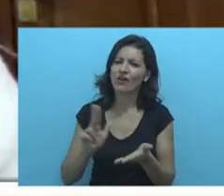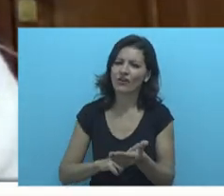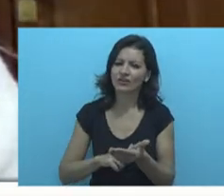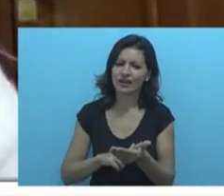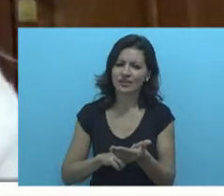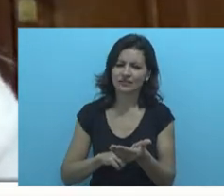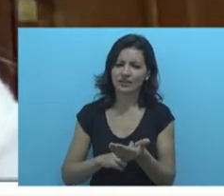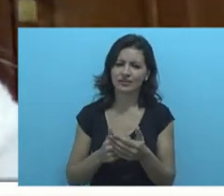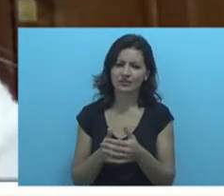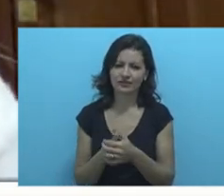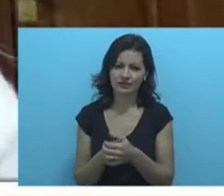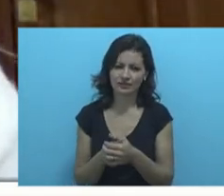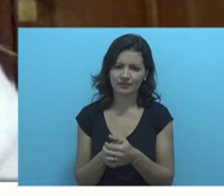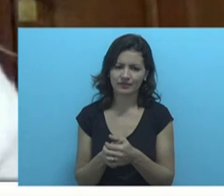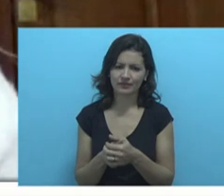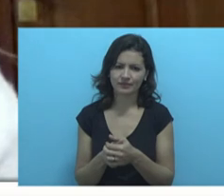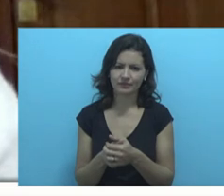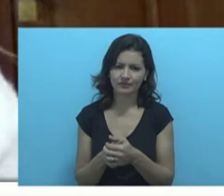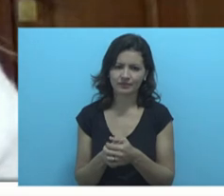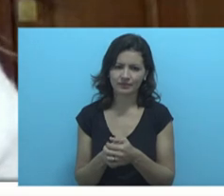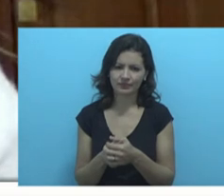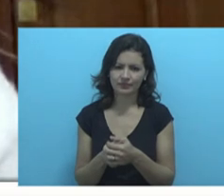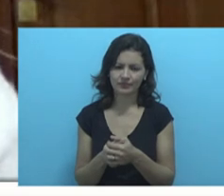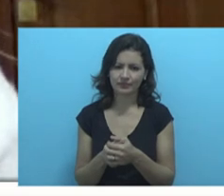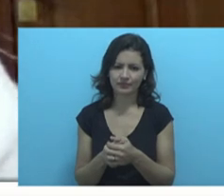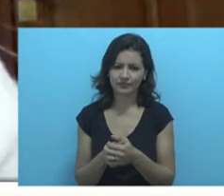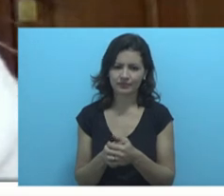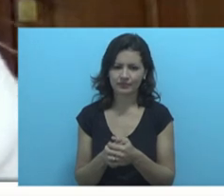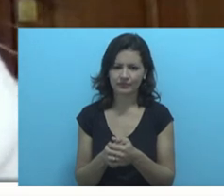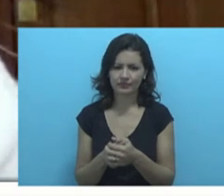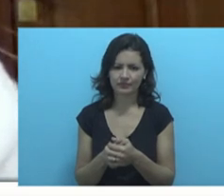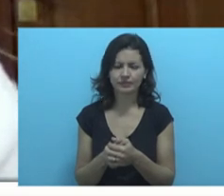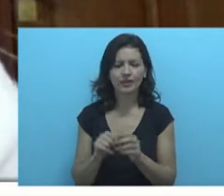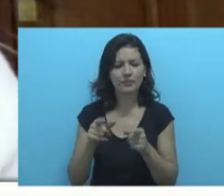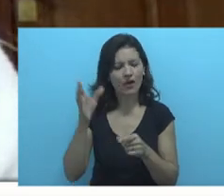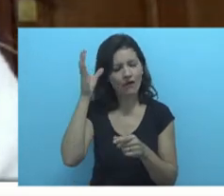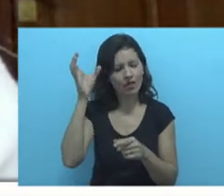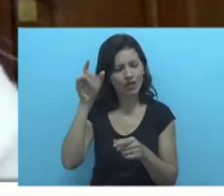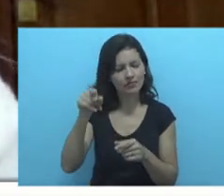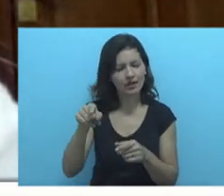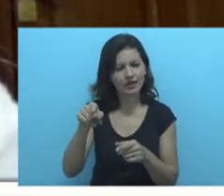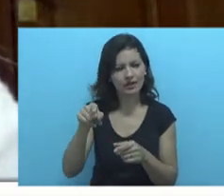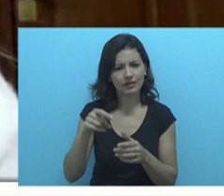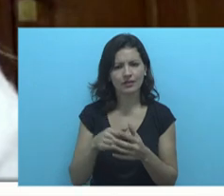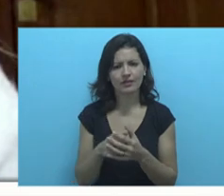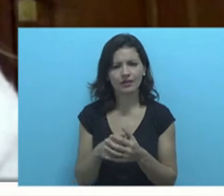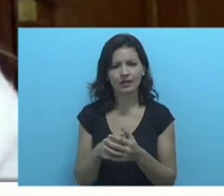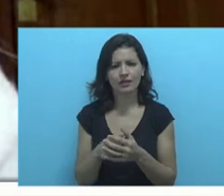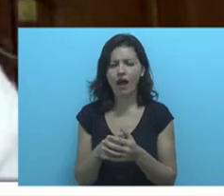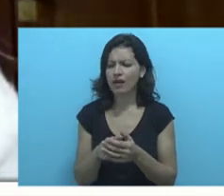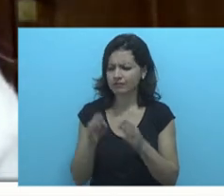a ser protagonistas de la historia de nuestra provincia. Quiero recordar al Miguel que creyó también en las juventudes de nuestro